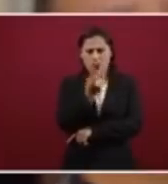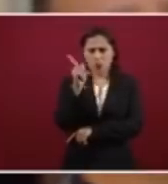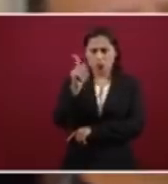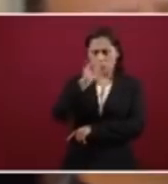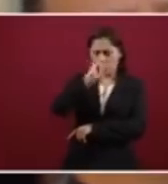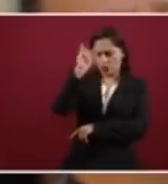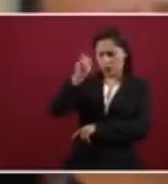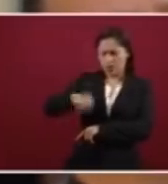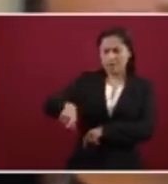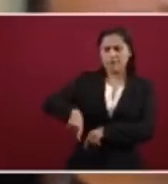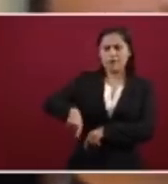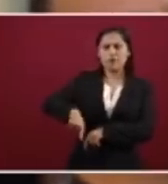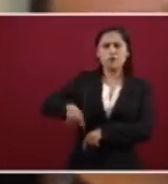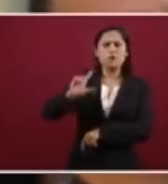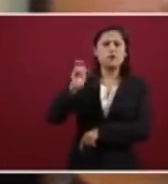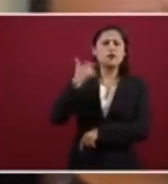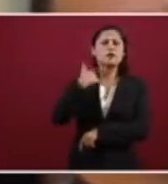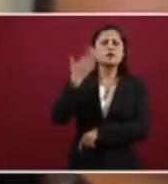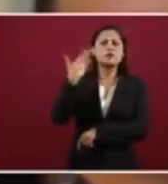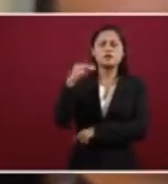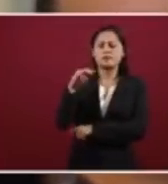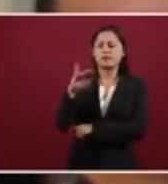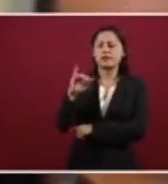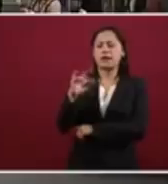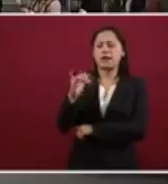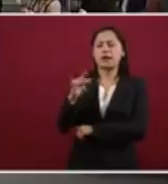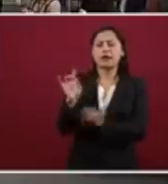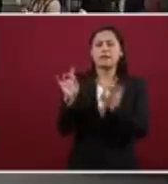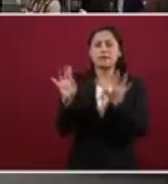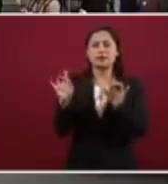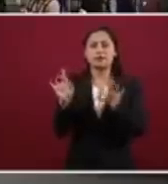gobierno Miguel Ángel Mancera en materia de reconstrucción. Gracias.